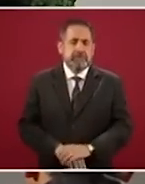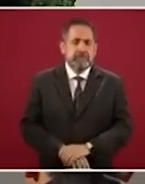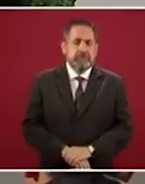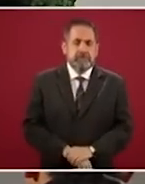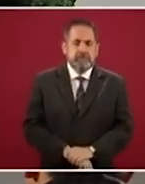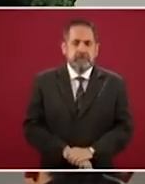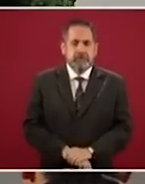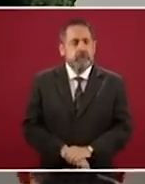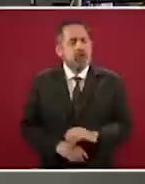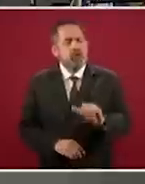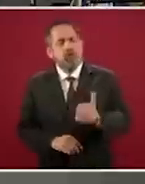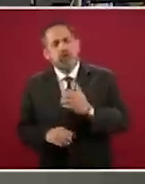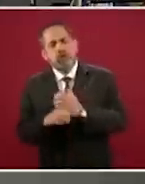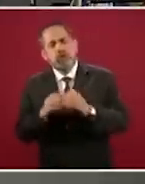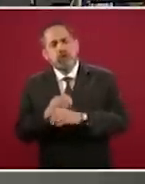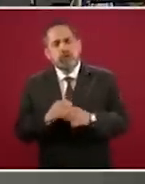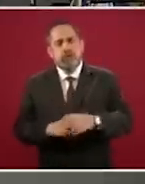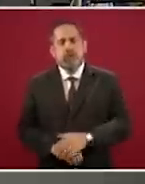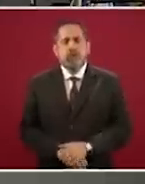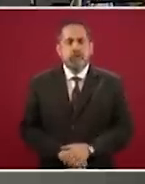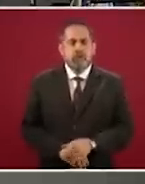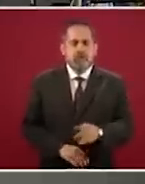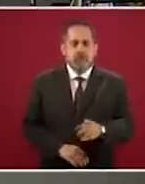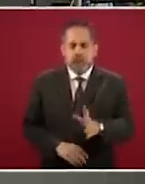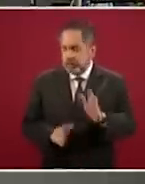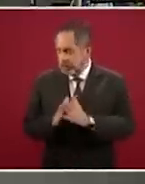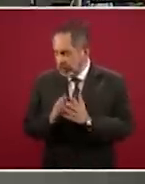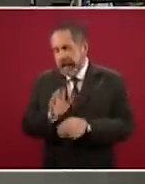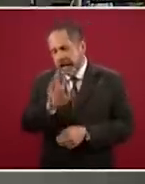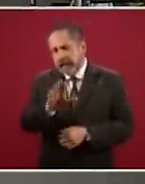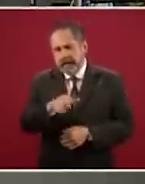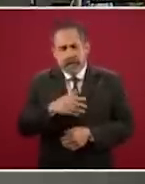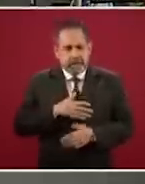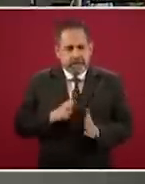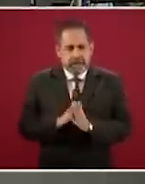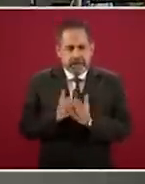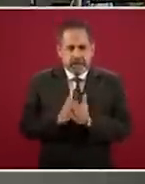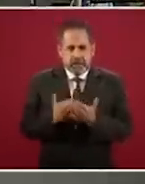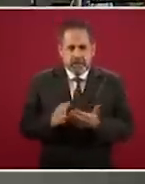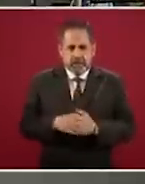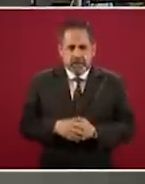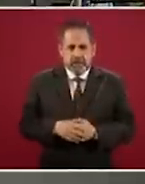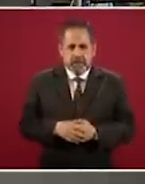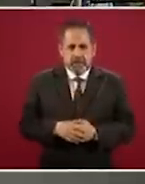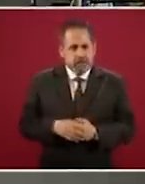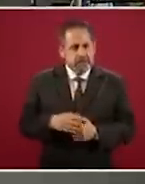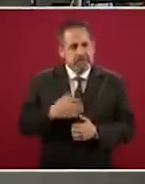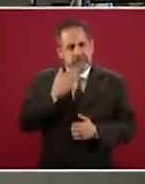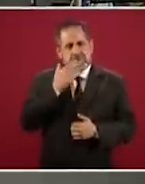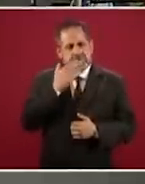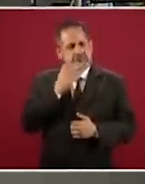¿Qué otra cosa planteas? Ah, van bien, sí, no le voy a dejar pasar ese porque